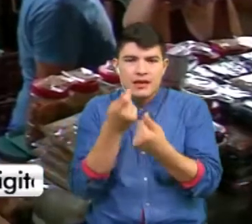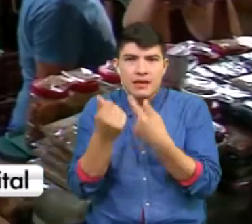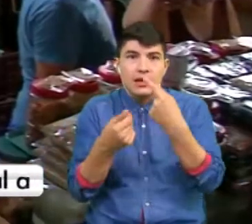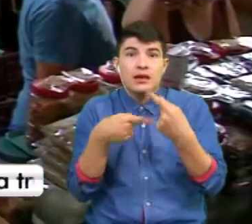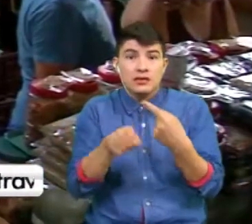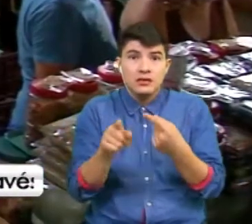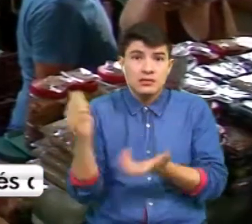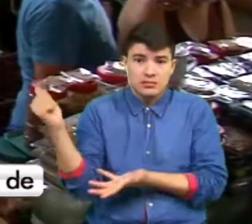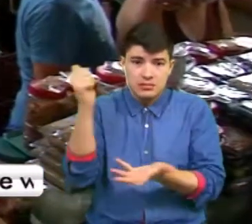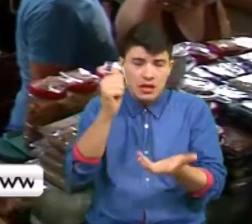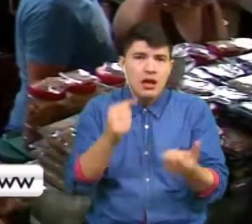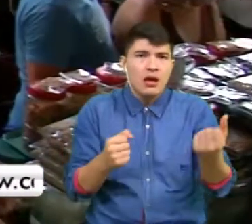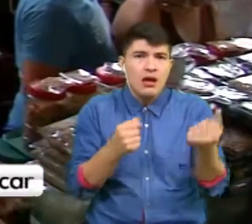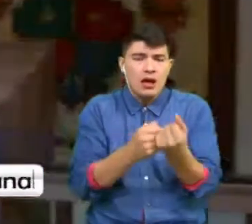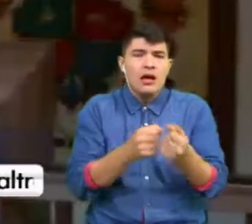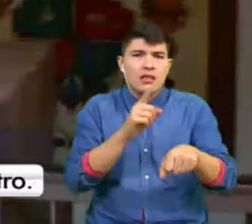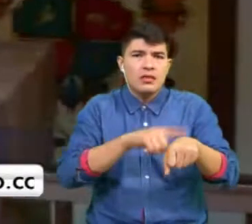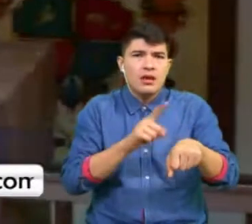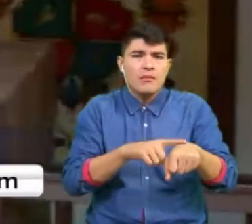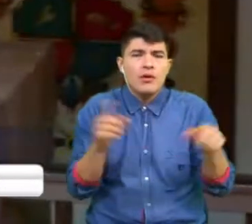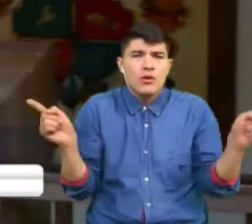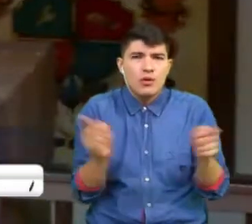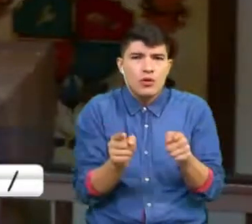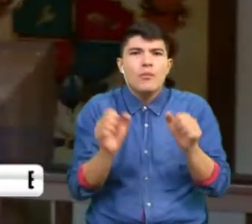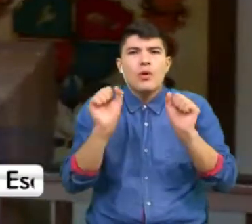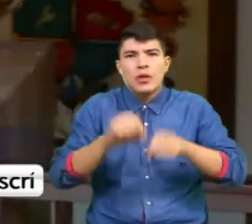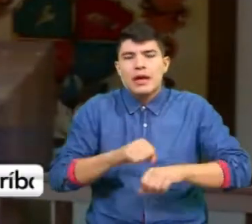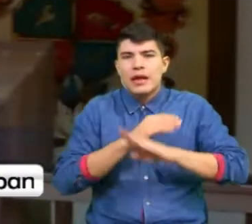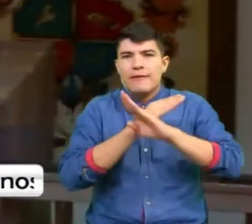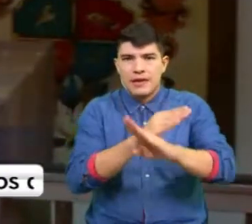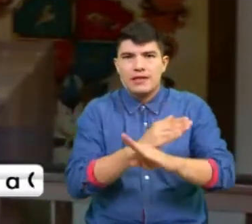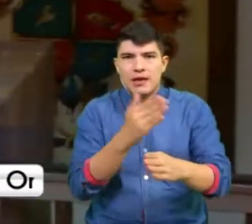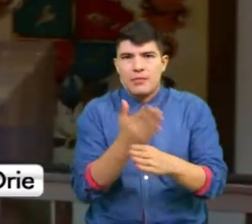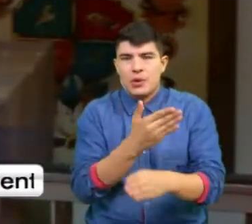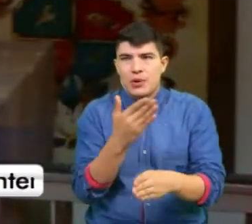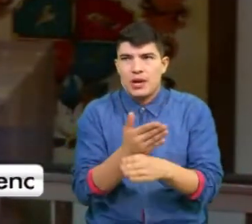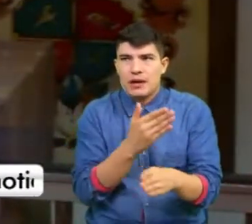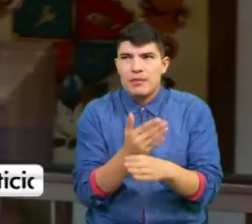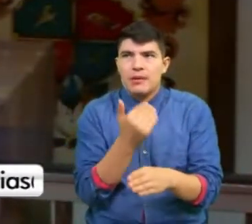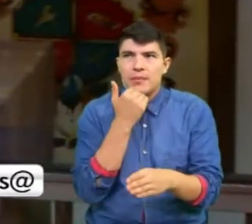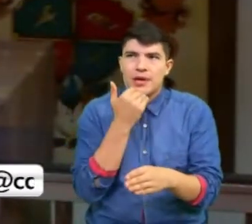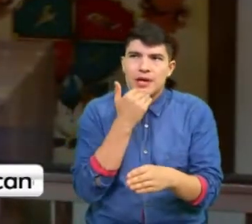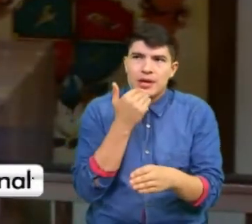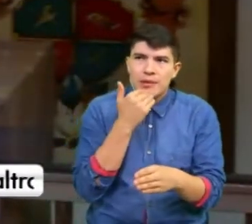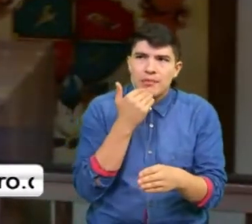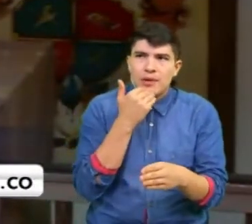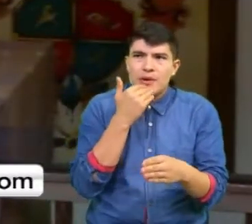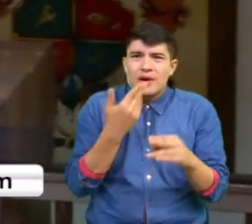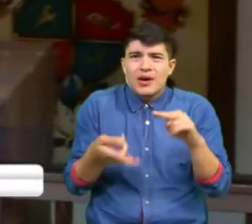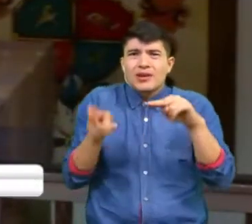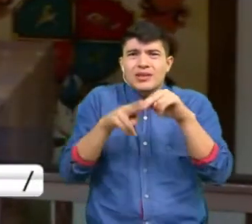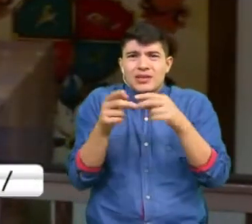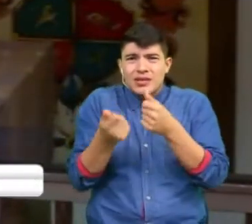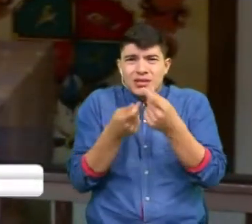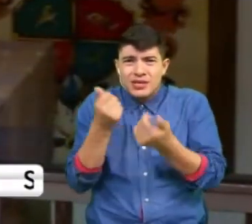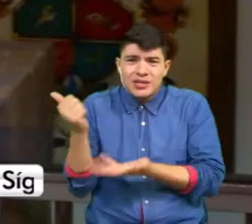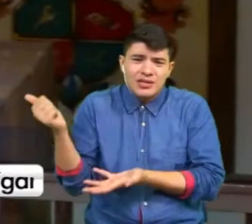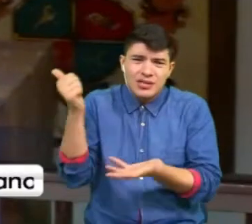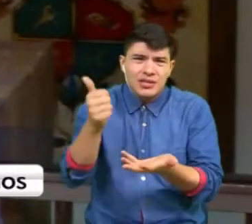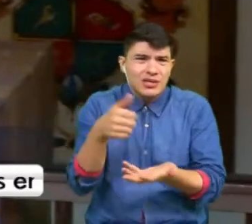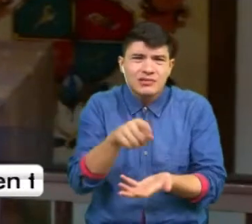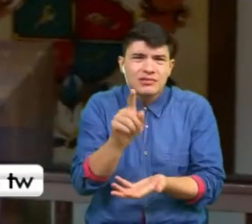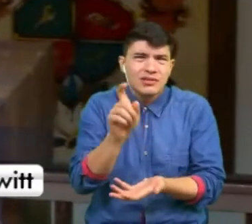proyecto se realice en un tiempo muy corto para evitar problemas sobre costos, para evitar adicionales